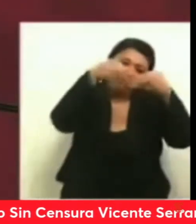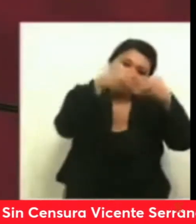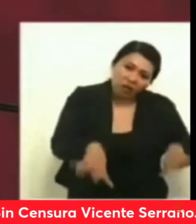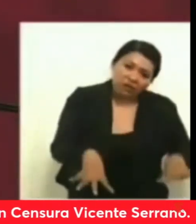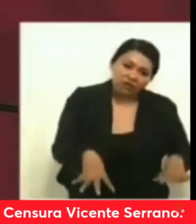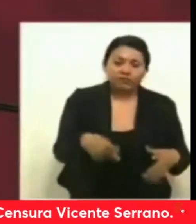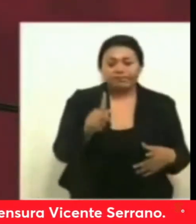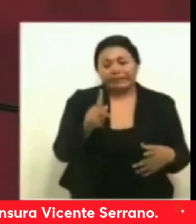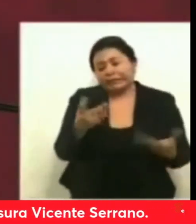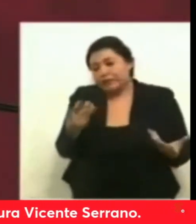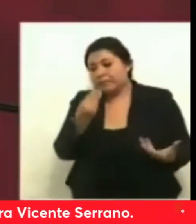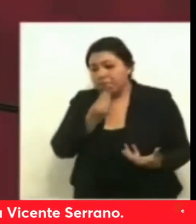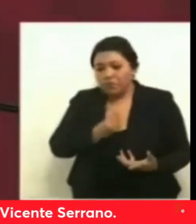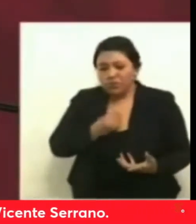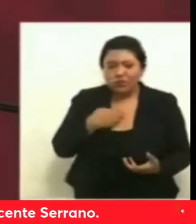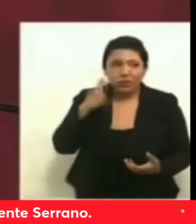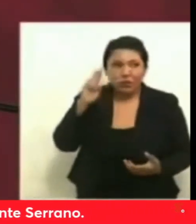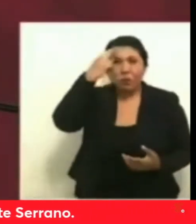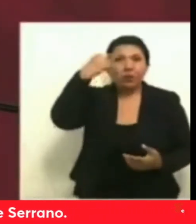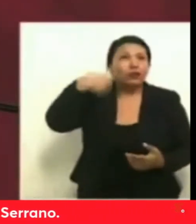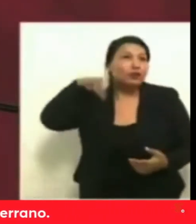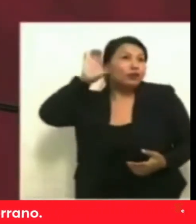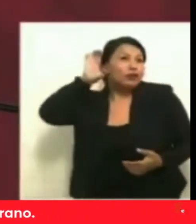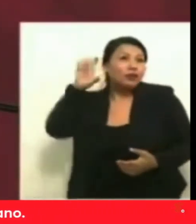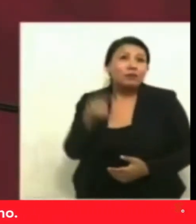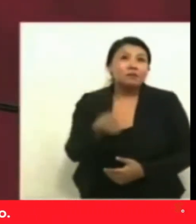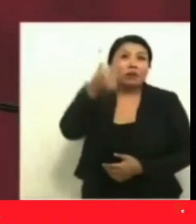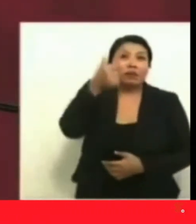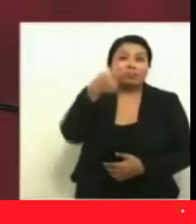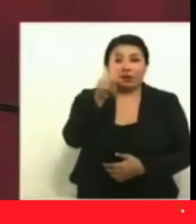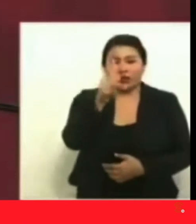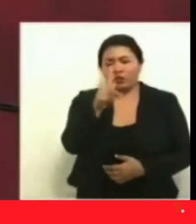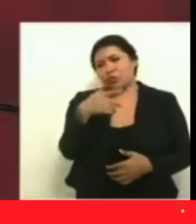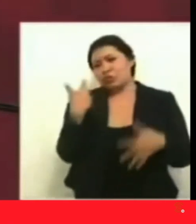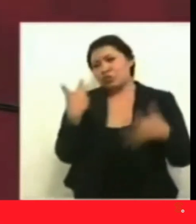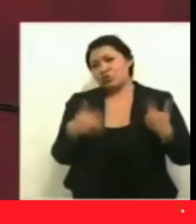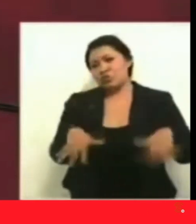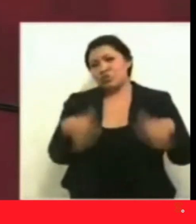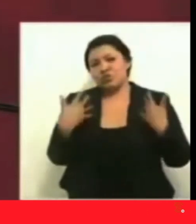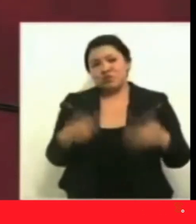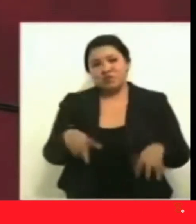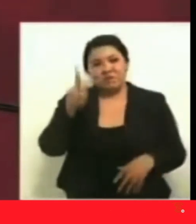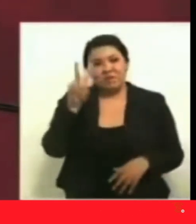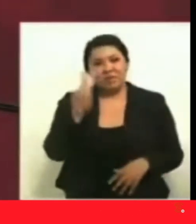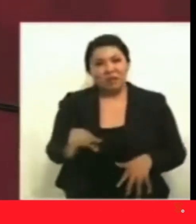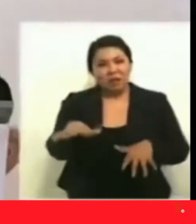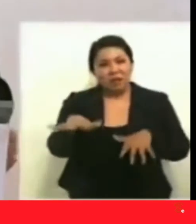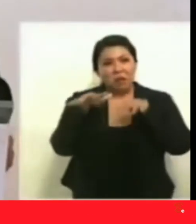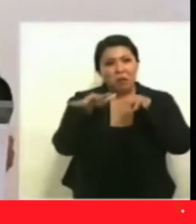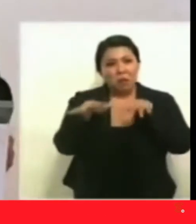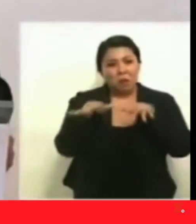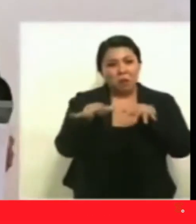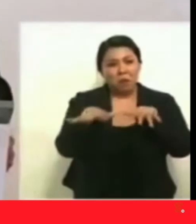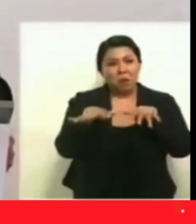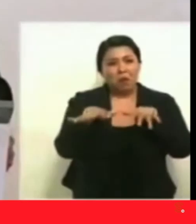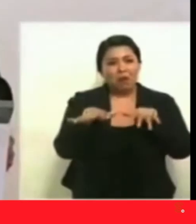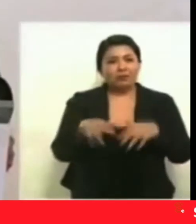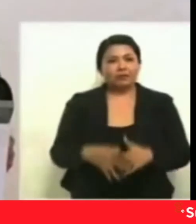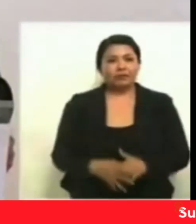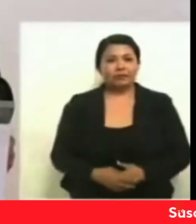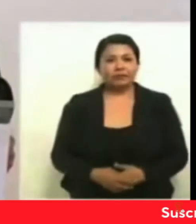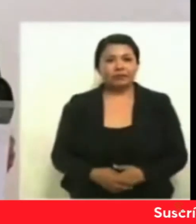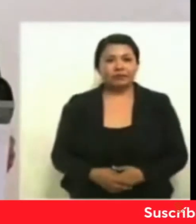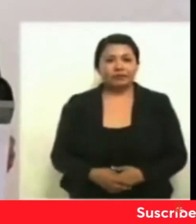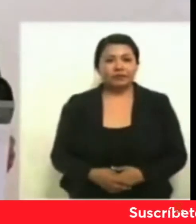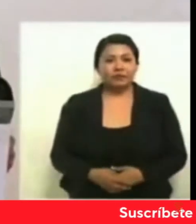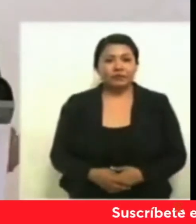es increíble, o por lo menos parece increíble,